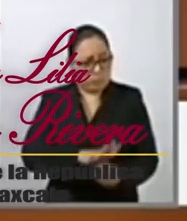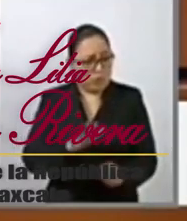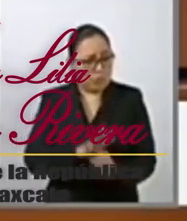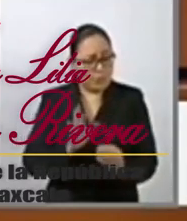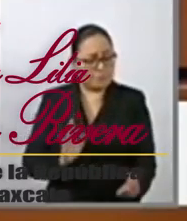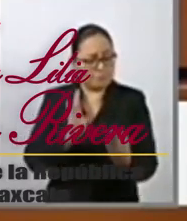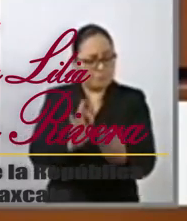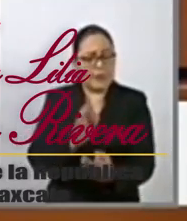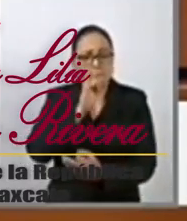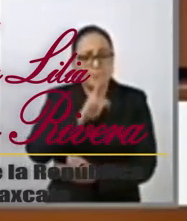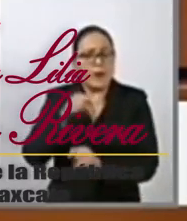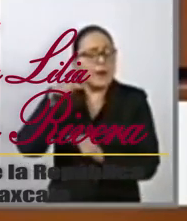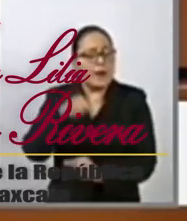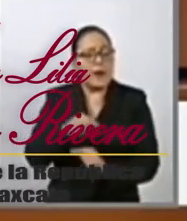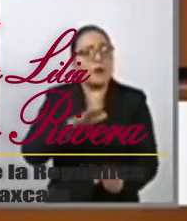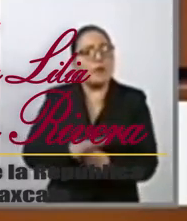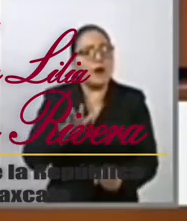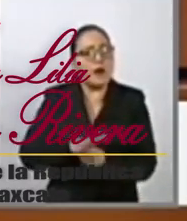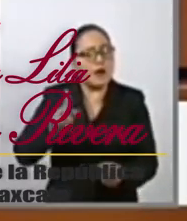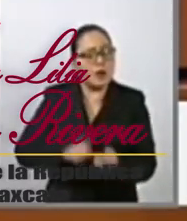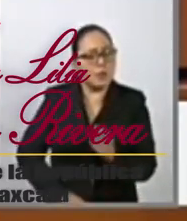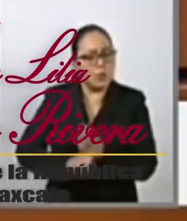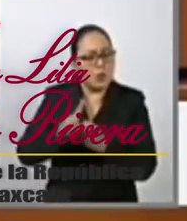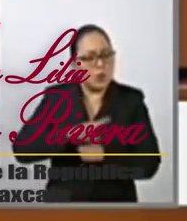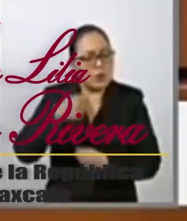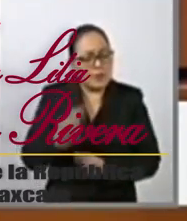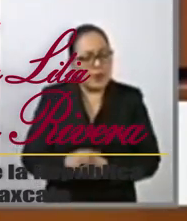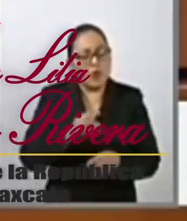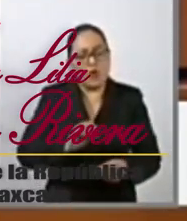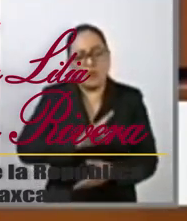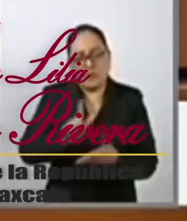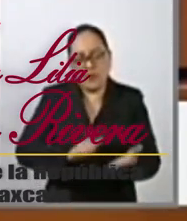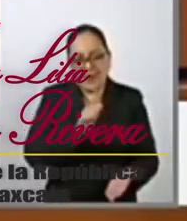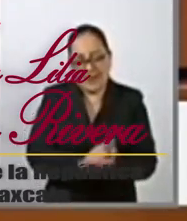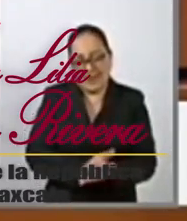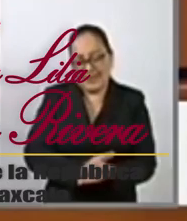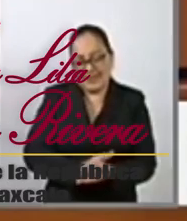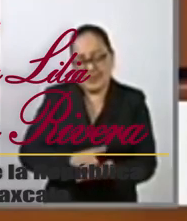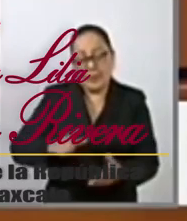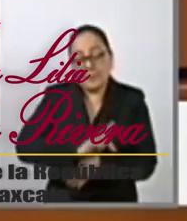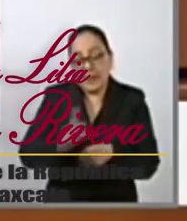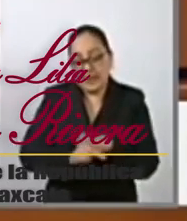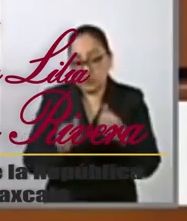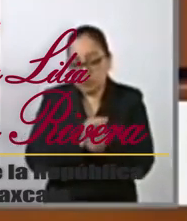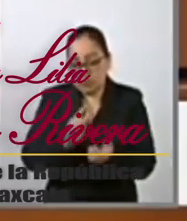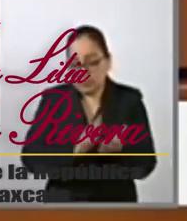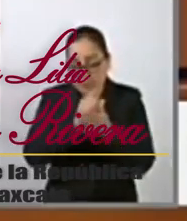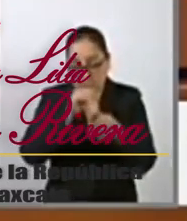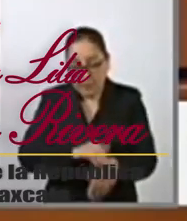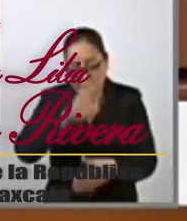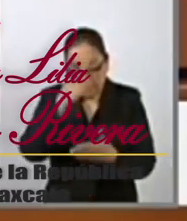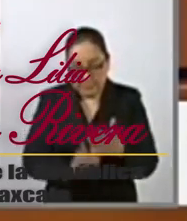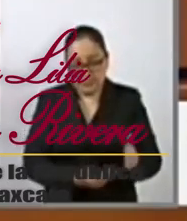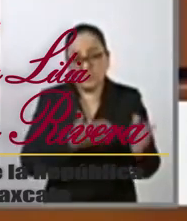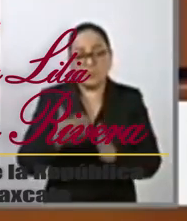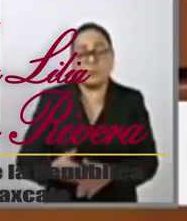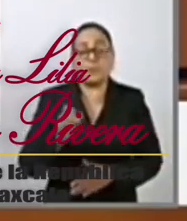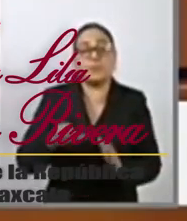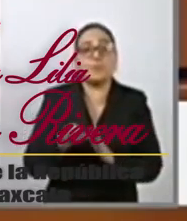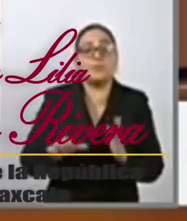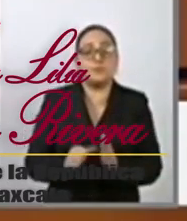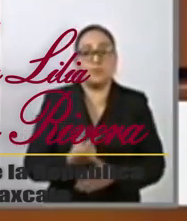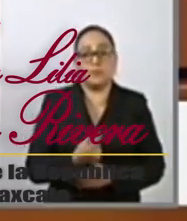males nacionales que erosionan al Estado de Derecho. Asimismo, se armoniza normativamente el artículo 108 de